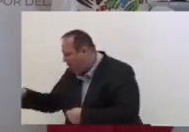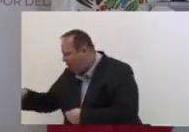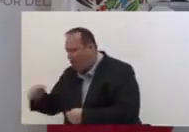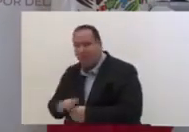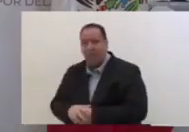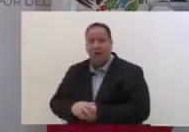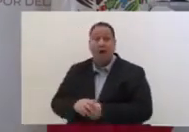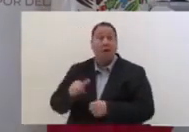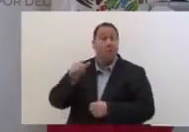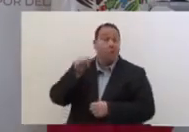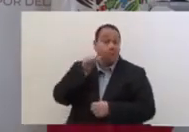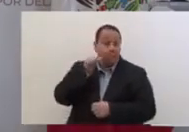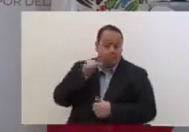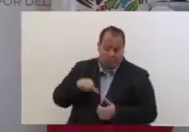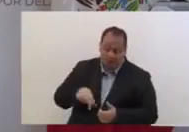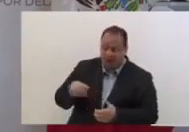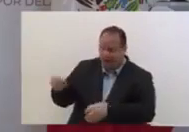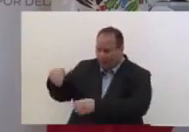como algunas llantas y